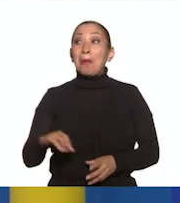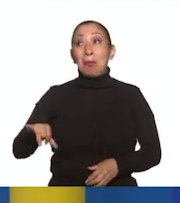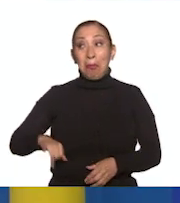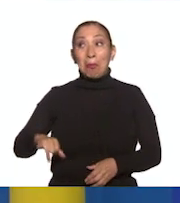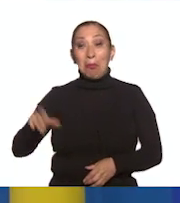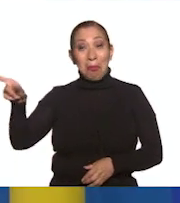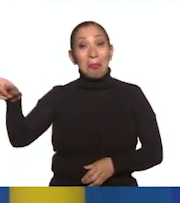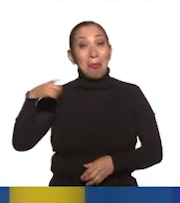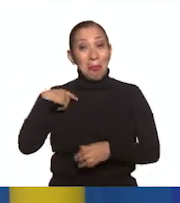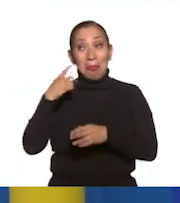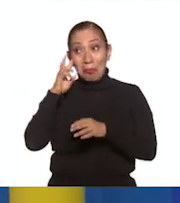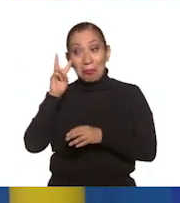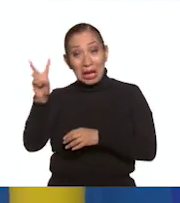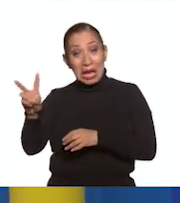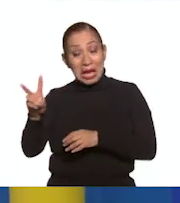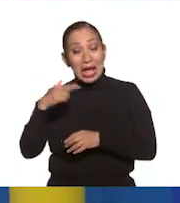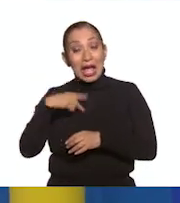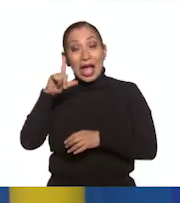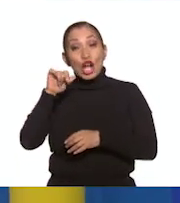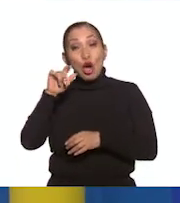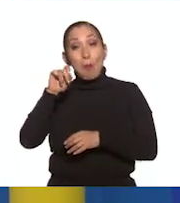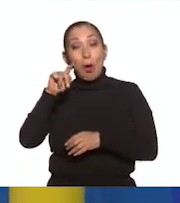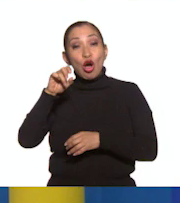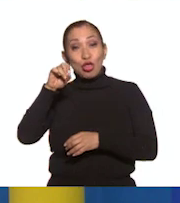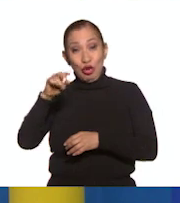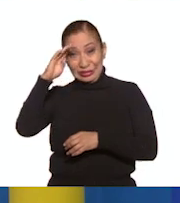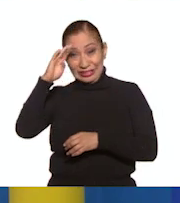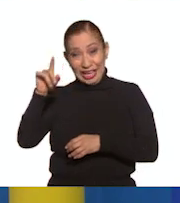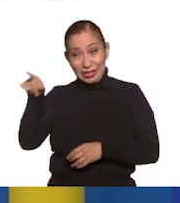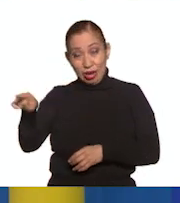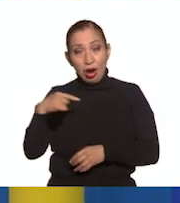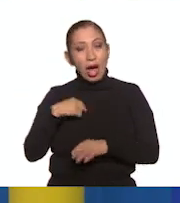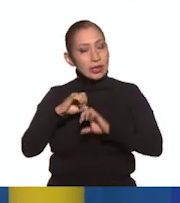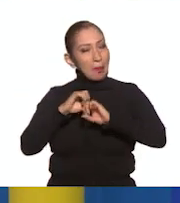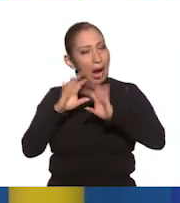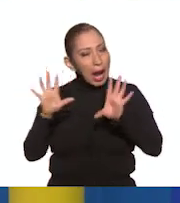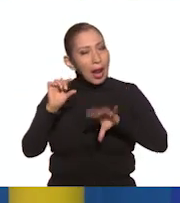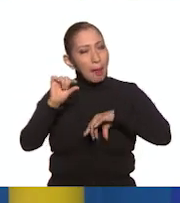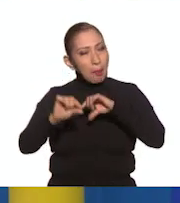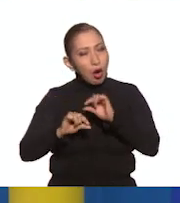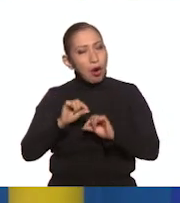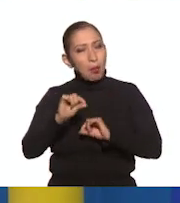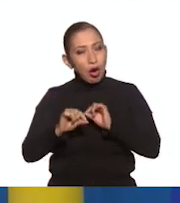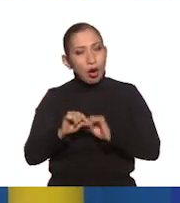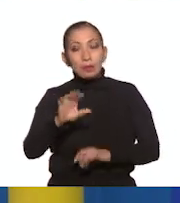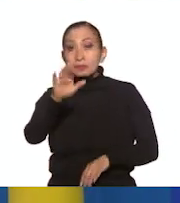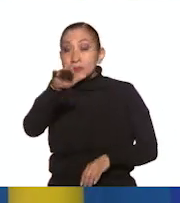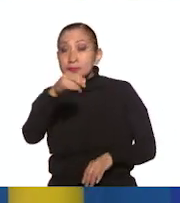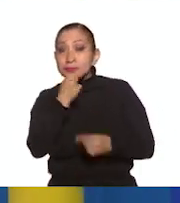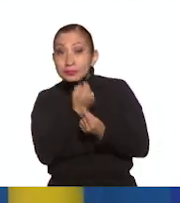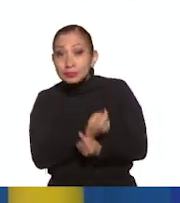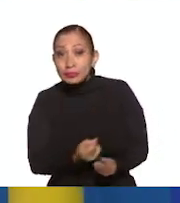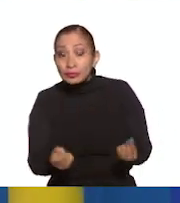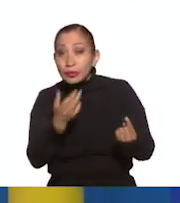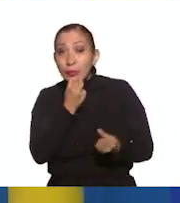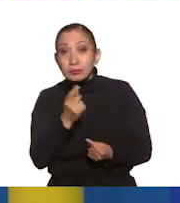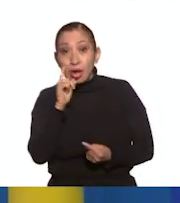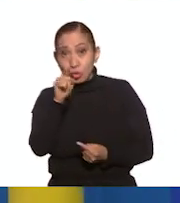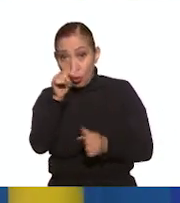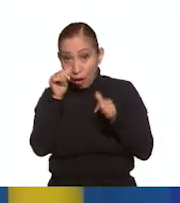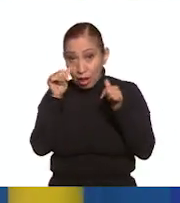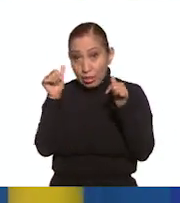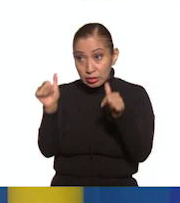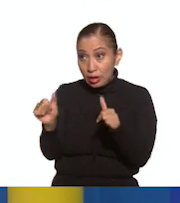Interesante lo que nos compartió don Leopoldo, ¿verdad? Ahora todo se va aclarando poco a poco. Niños y niñas, espero que hayan puesto